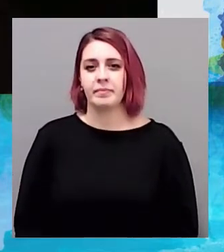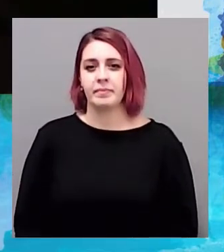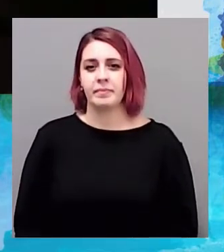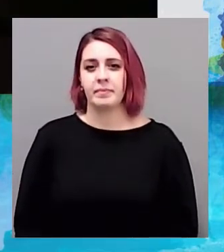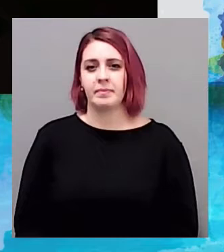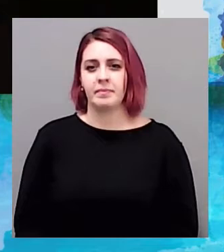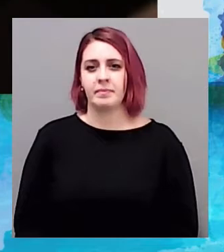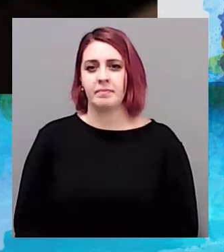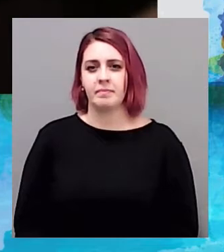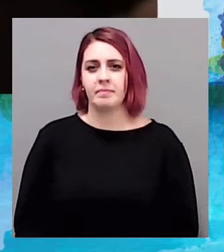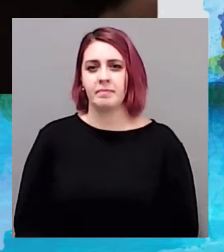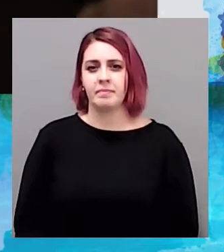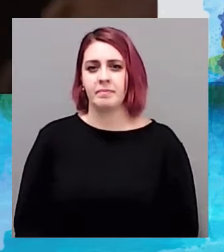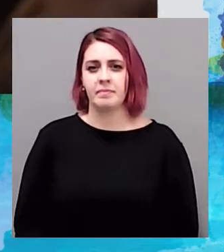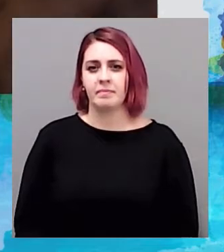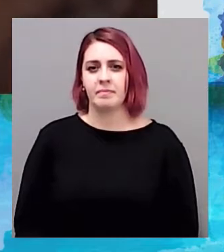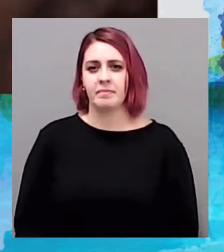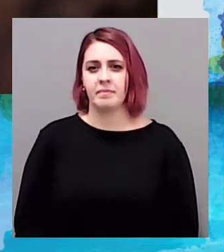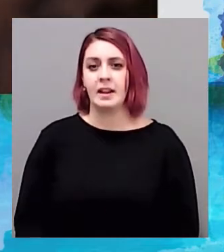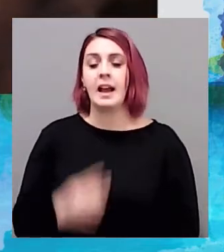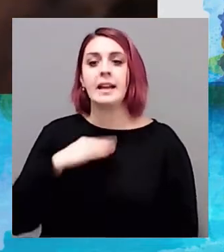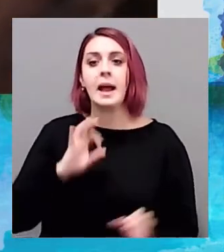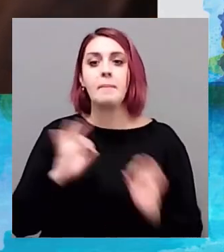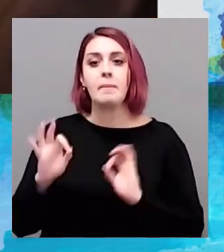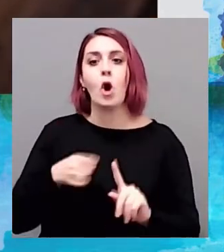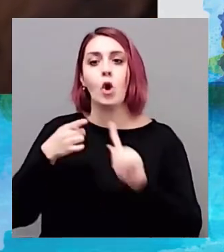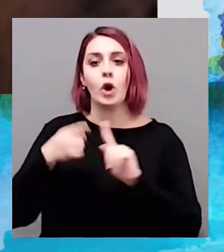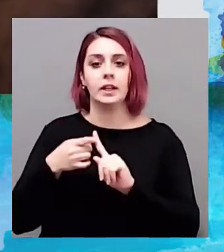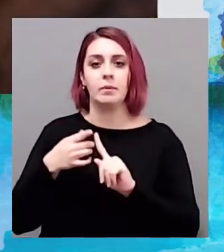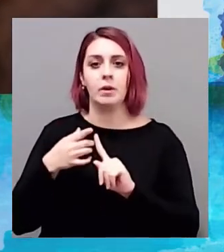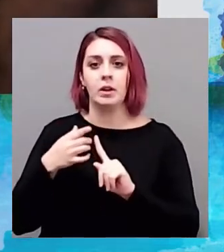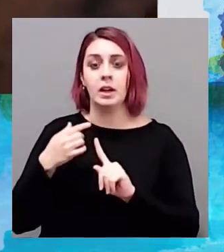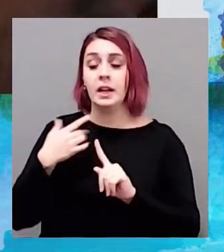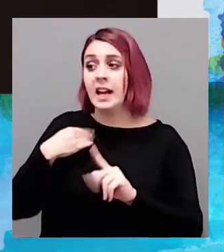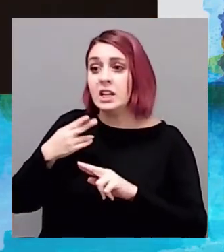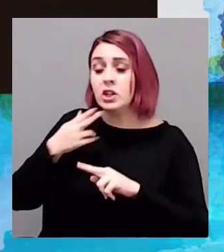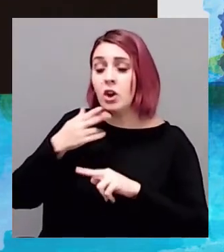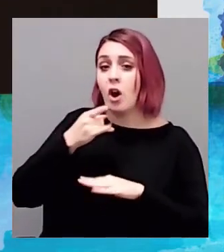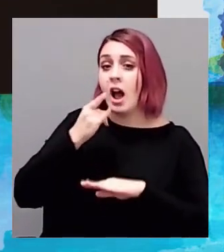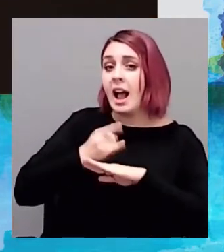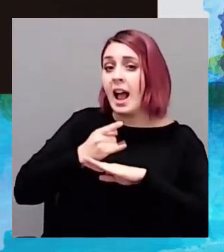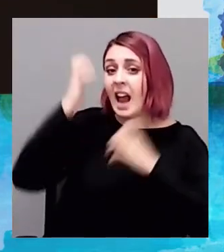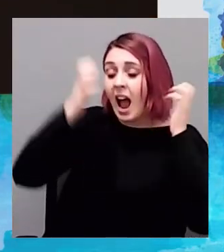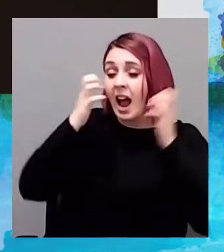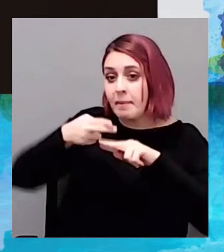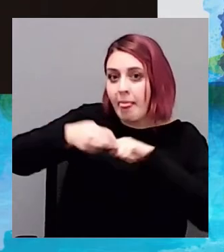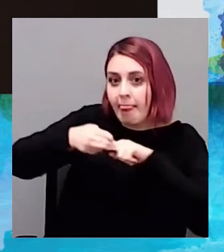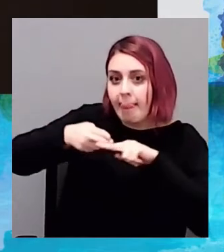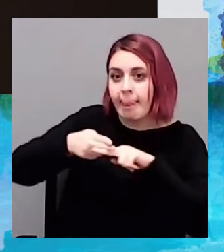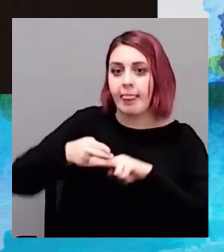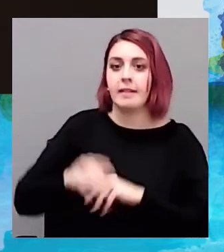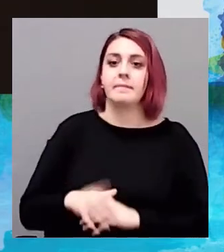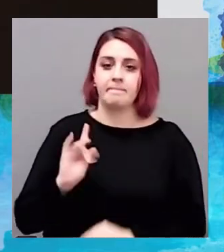¿eh? Esa es una piedra que ya se ha preparado para conseguir la blasca. Con esta se podía cortar la carne de los animales. Sí, claro. Pero ¿y esta? O sea, con dientes. Sí,